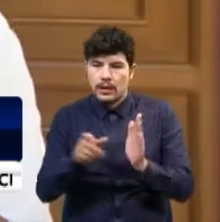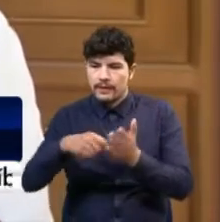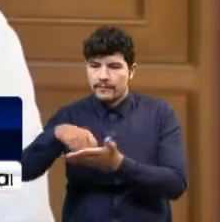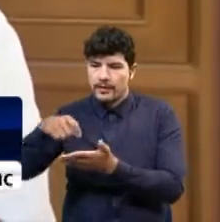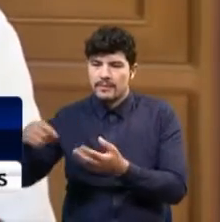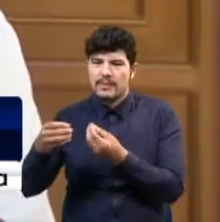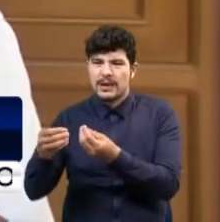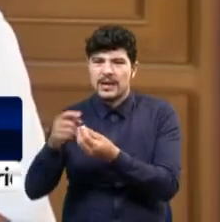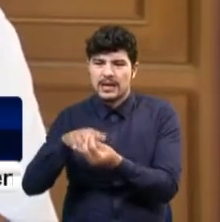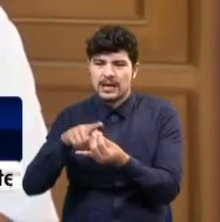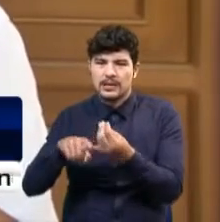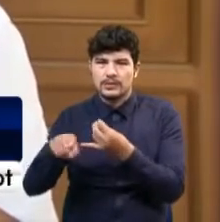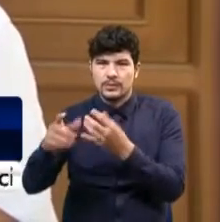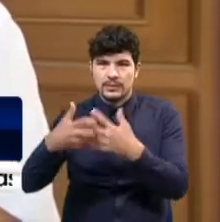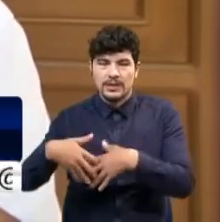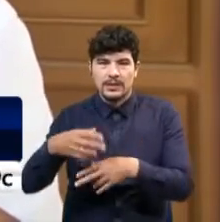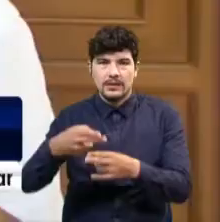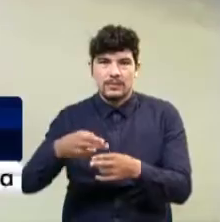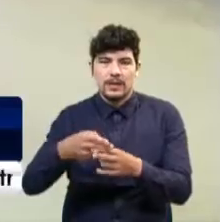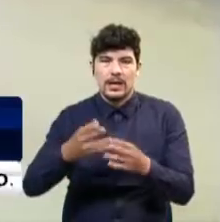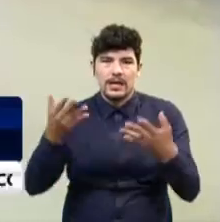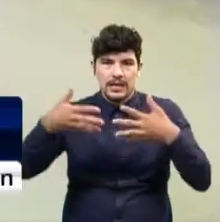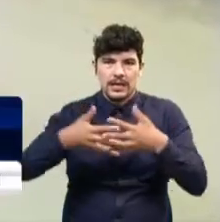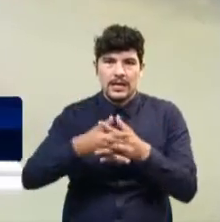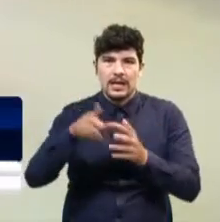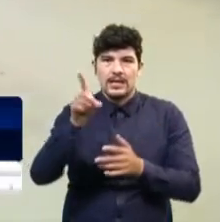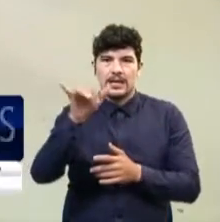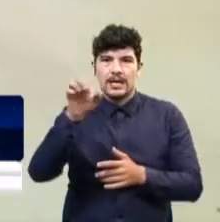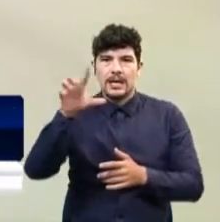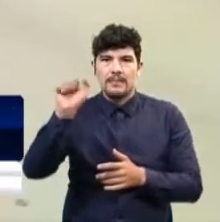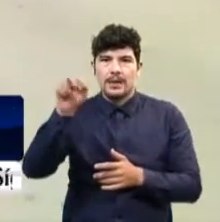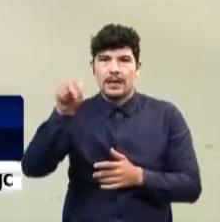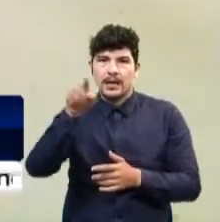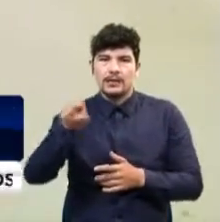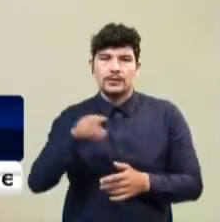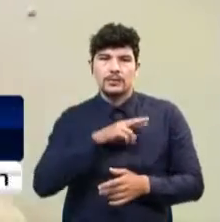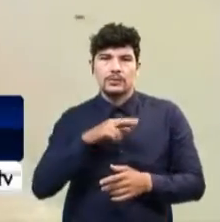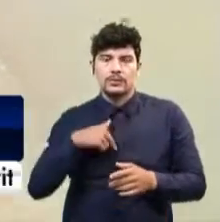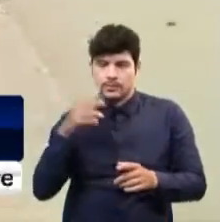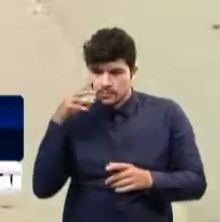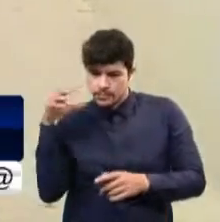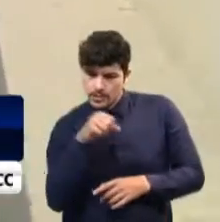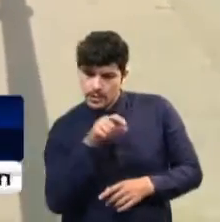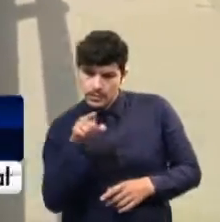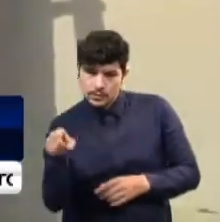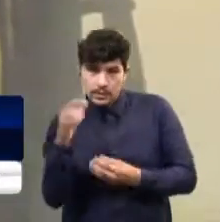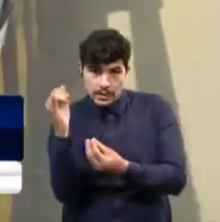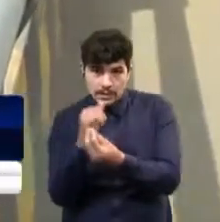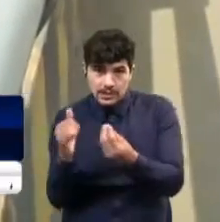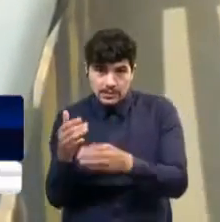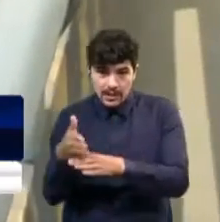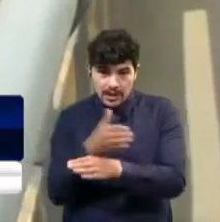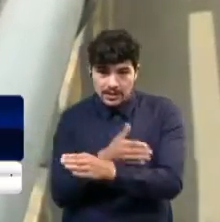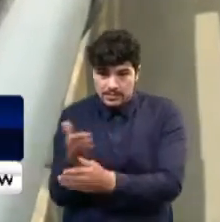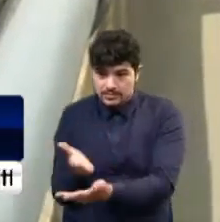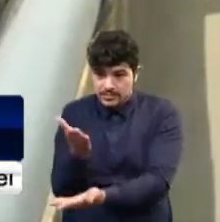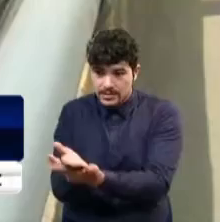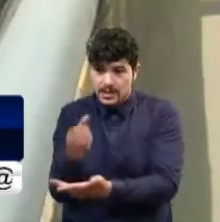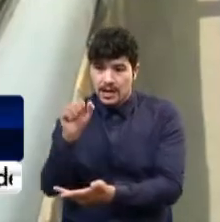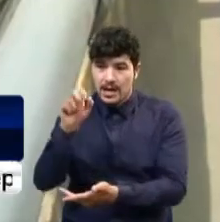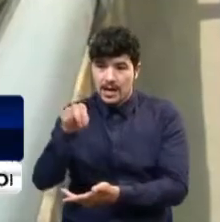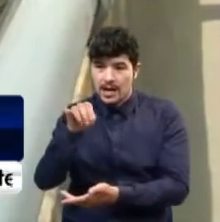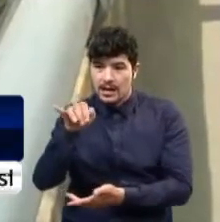que para el caso es la firma Integral de Planes. Y lo que encontramos es que los diseños presentados por la ANI